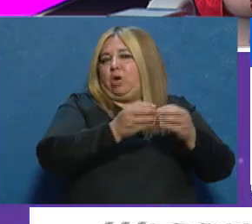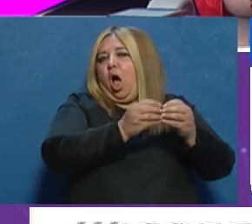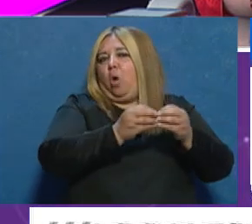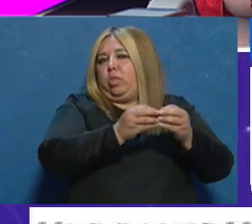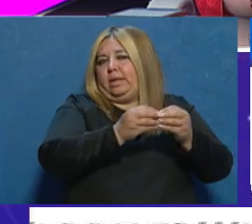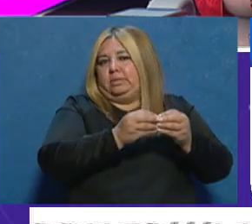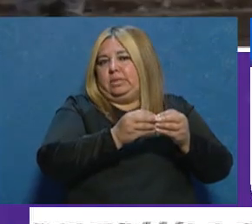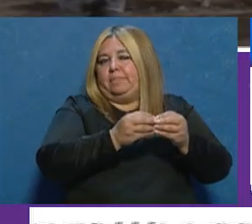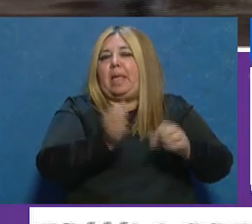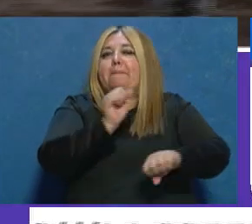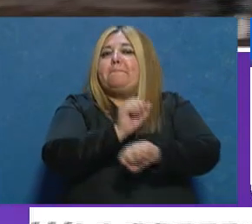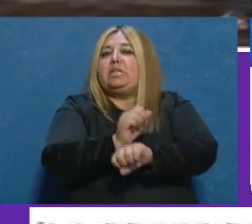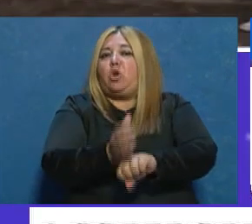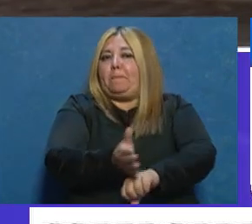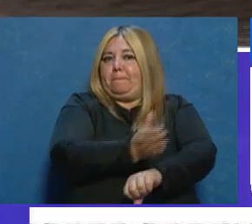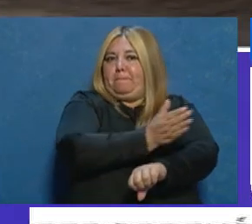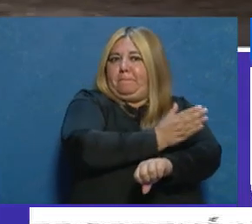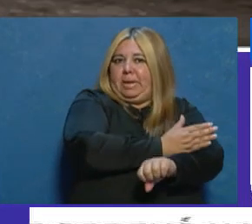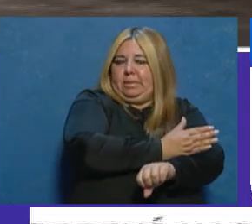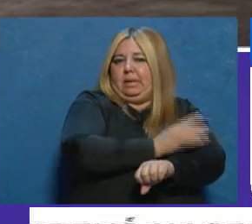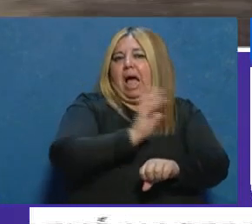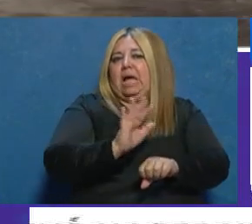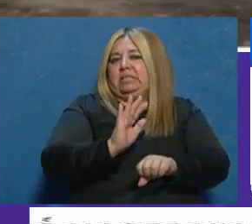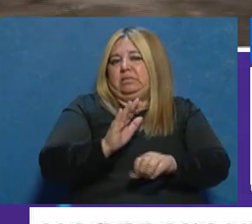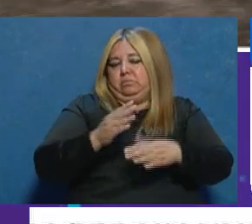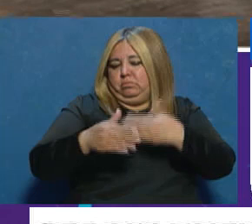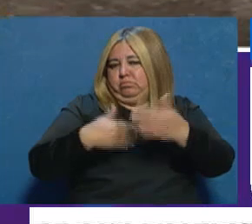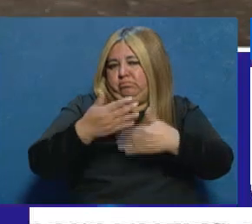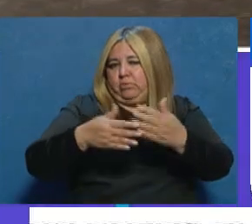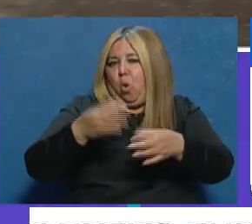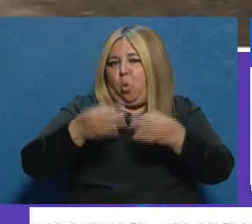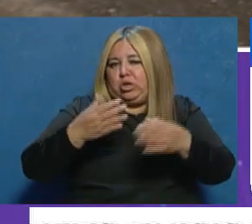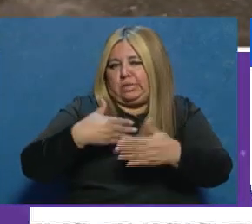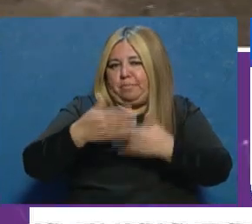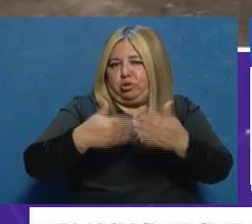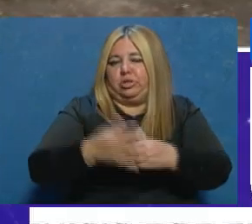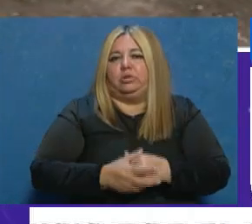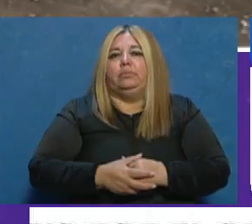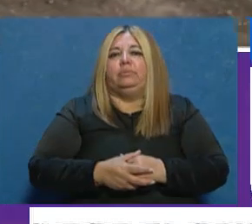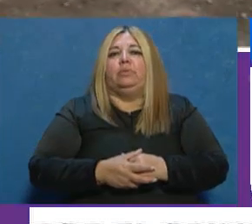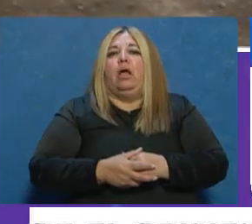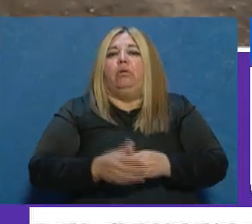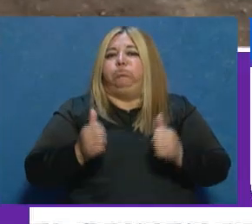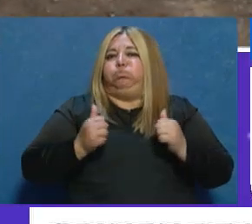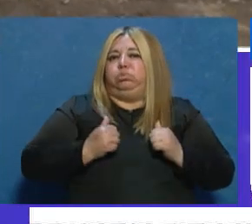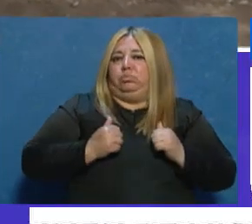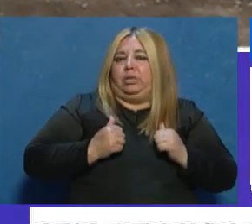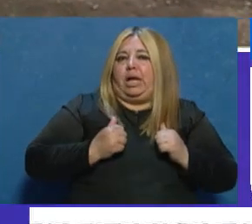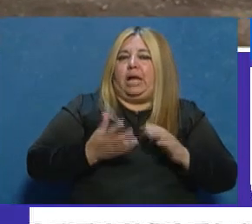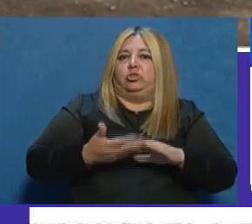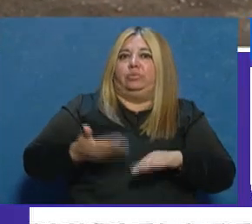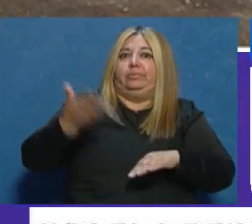es algo que es parte de los procesos judiciales, que había tenido un cuarto intermedio y finalmente en el día de ayer